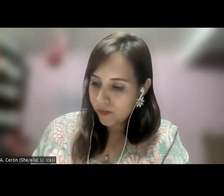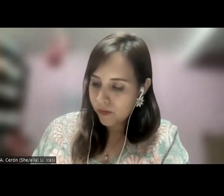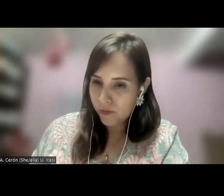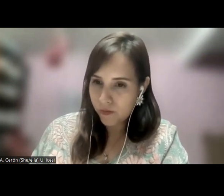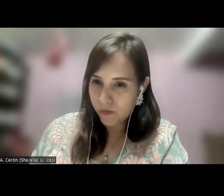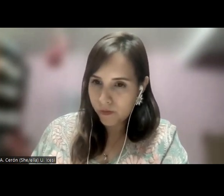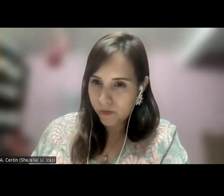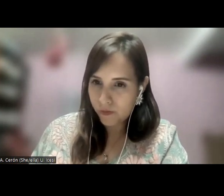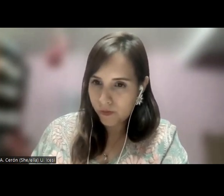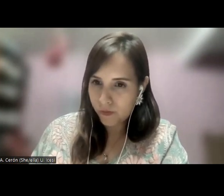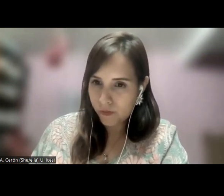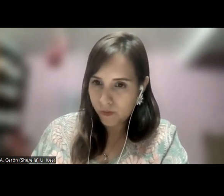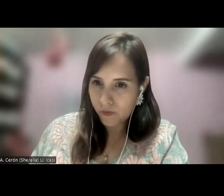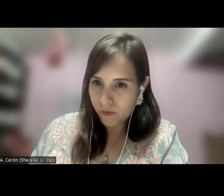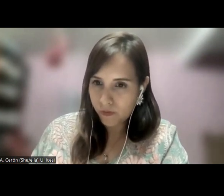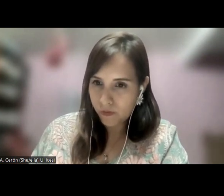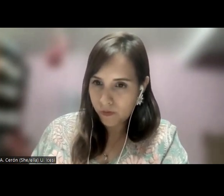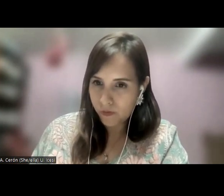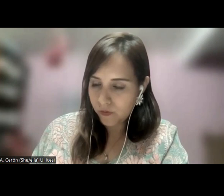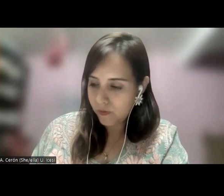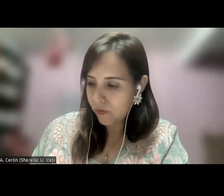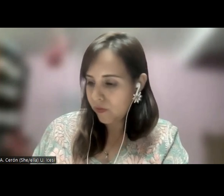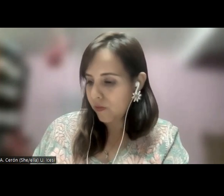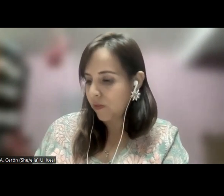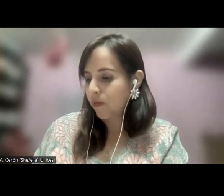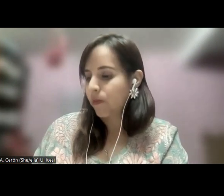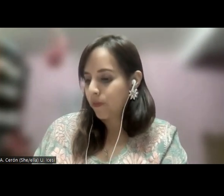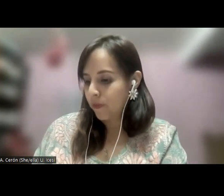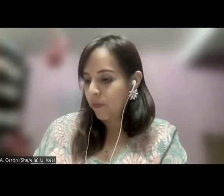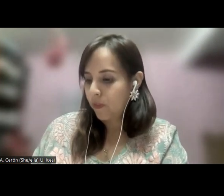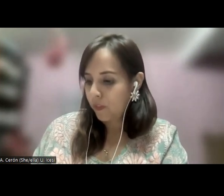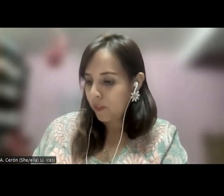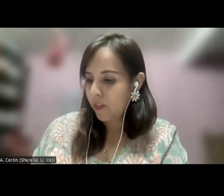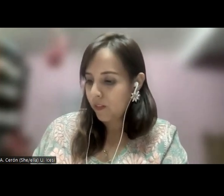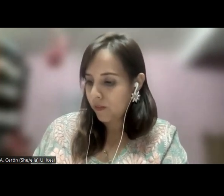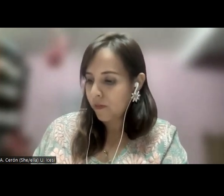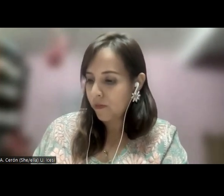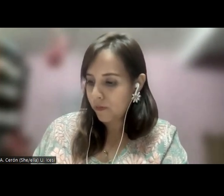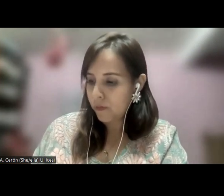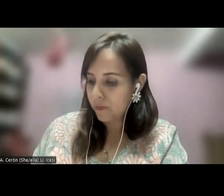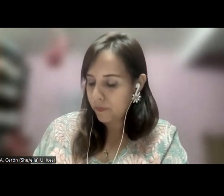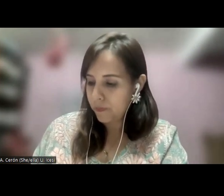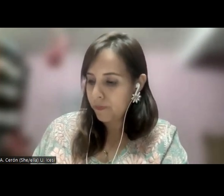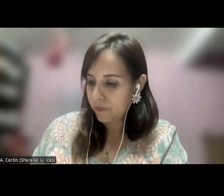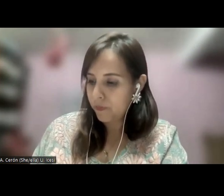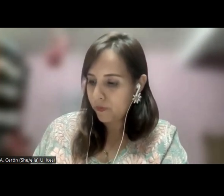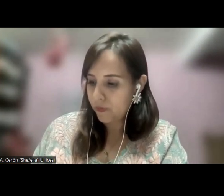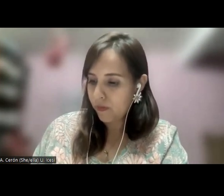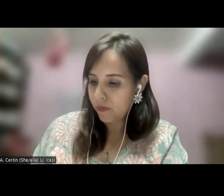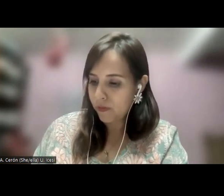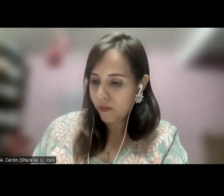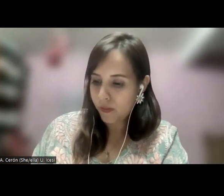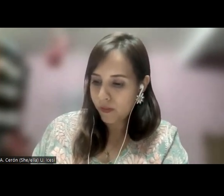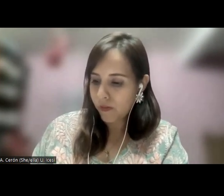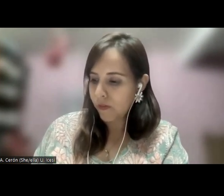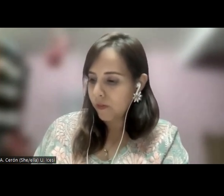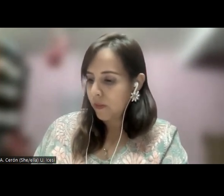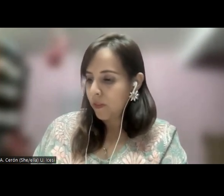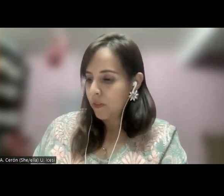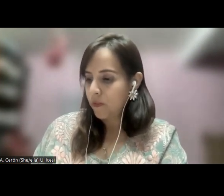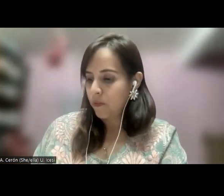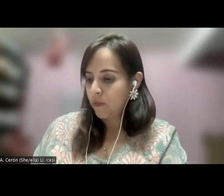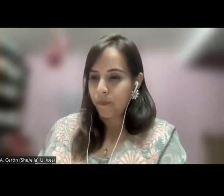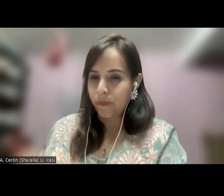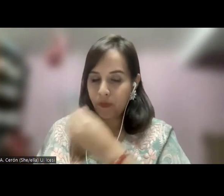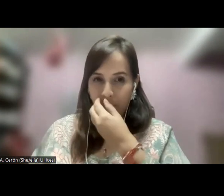creo también ahí que es importante también mencionar la violencia hacia las personas cuidadoras y los impactos que eh el